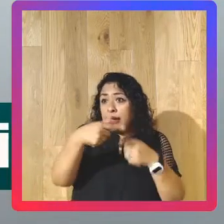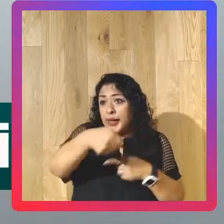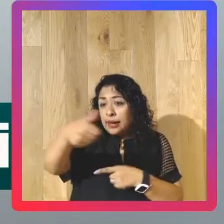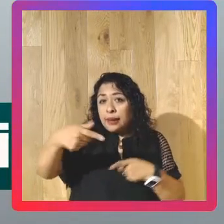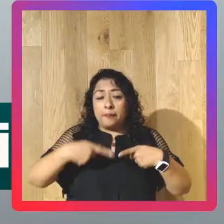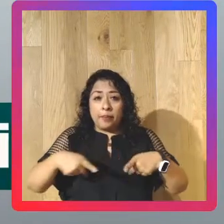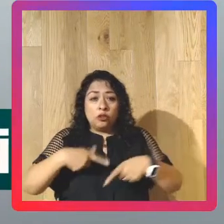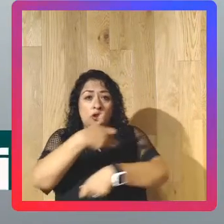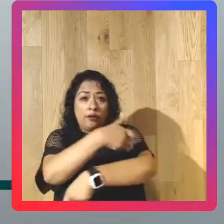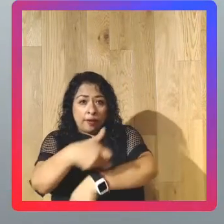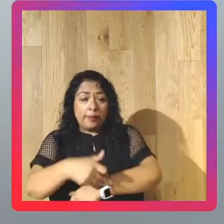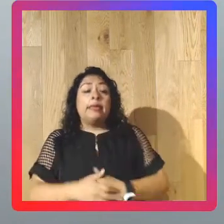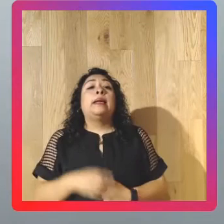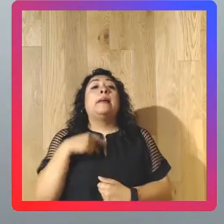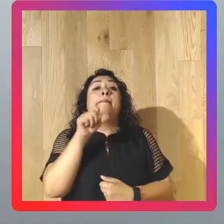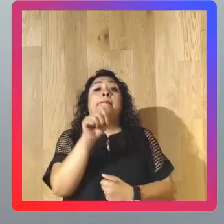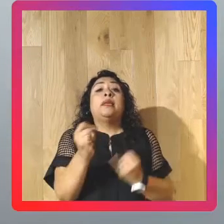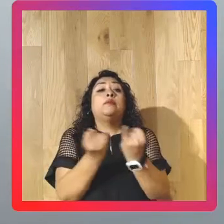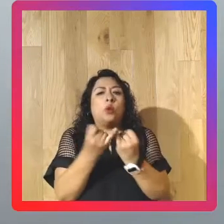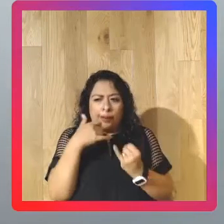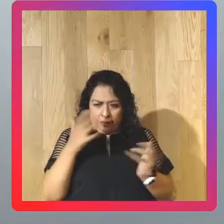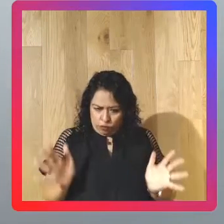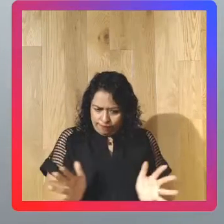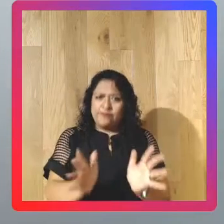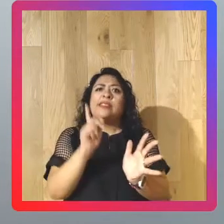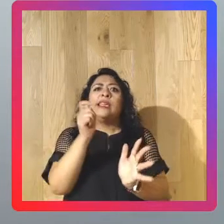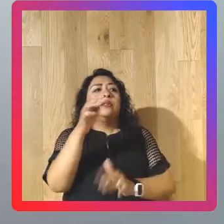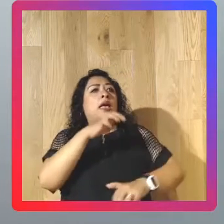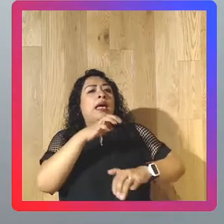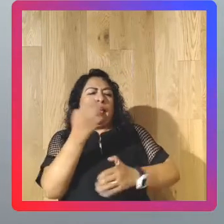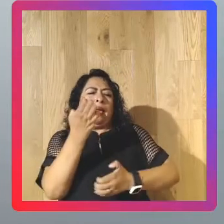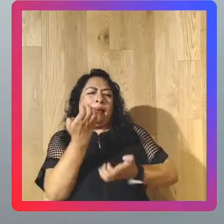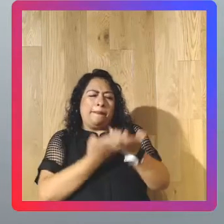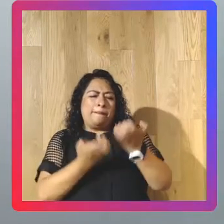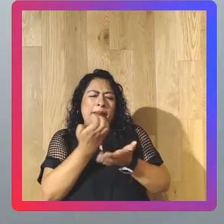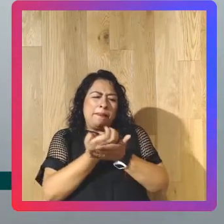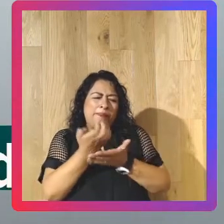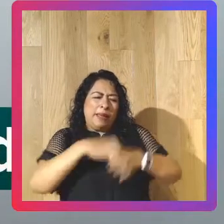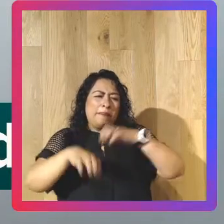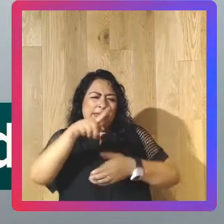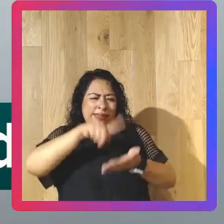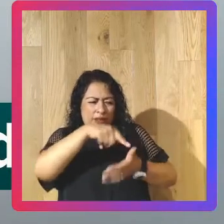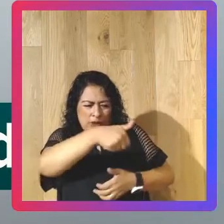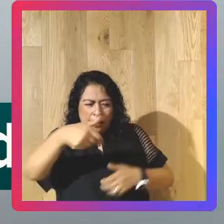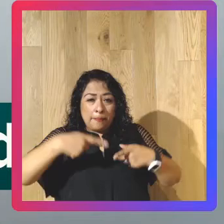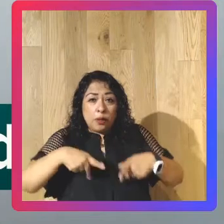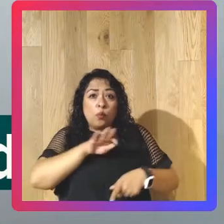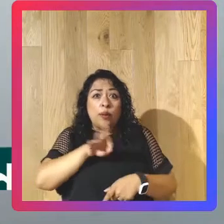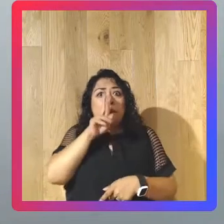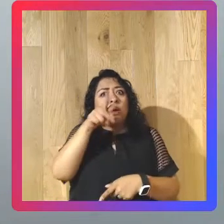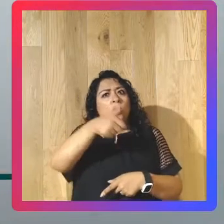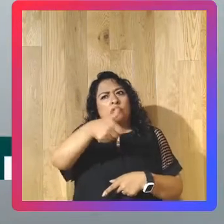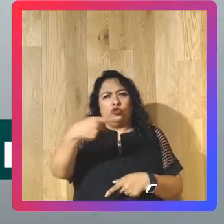la familia. Asimismo, promovemos que la empresa centrada en la persona pueda mejorar las condiciones de